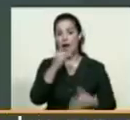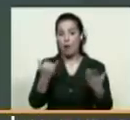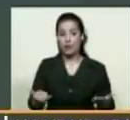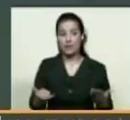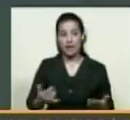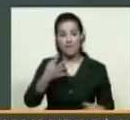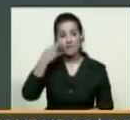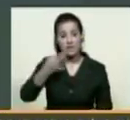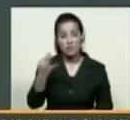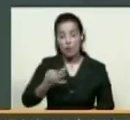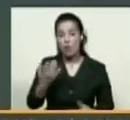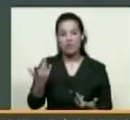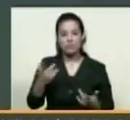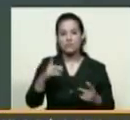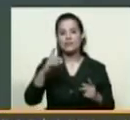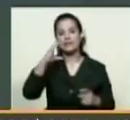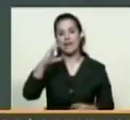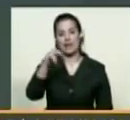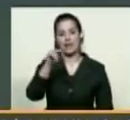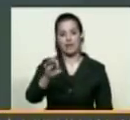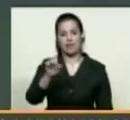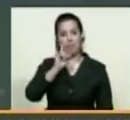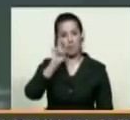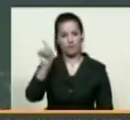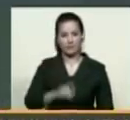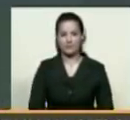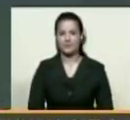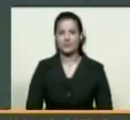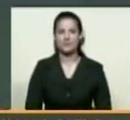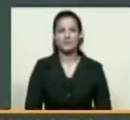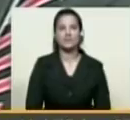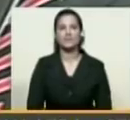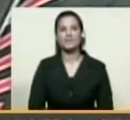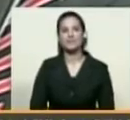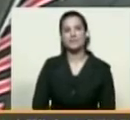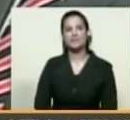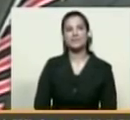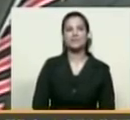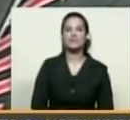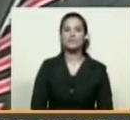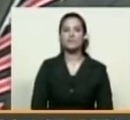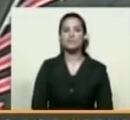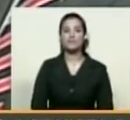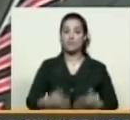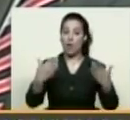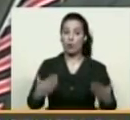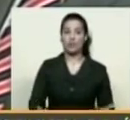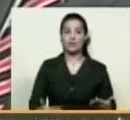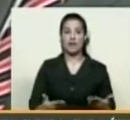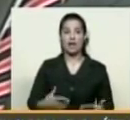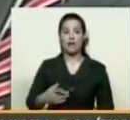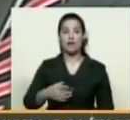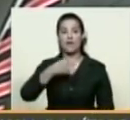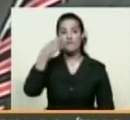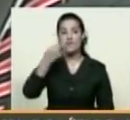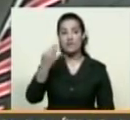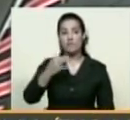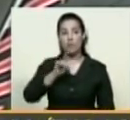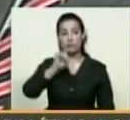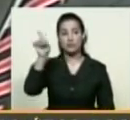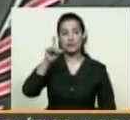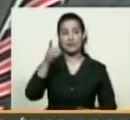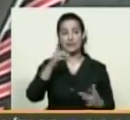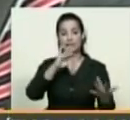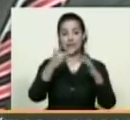esta hora en vivo directo nos trasladamos al Consejo Nacional Electoral. De la Comisión. A esta hora en vivo directo desde el Consejo Nacional Electoral